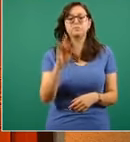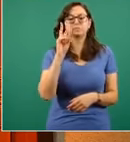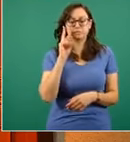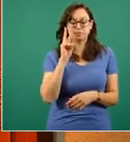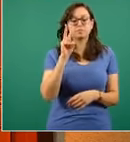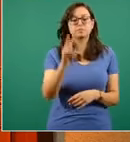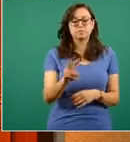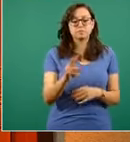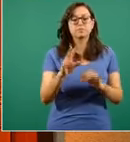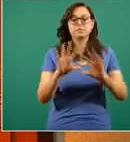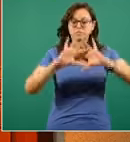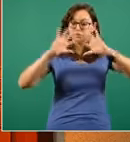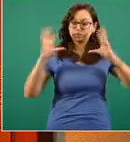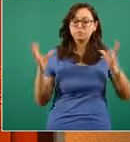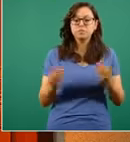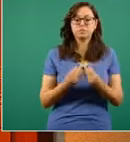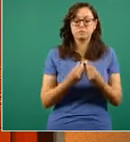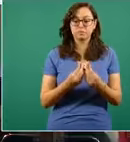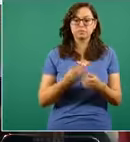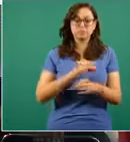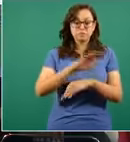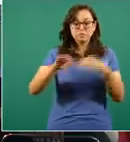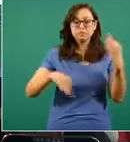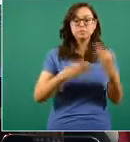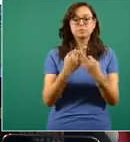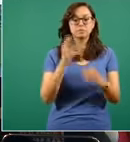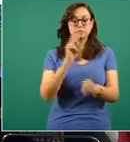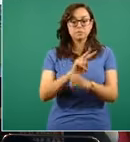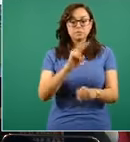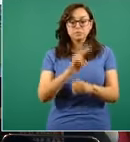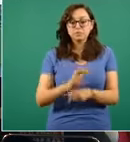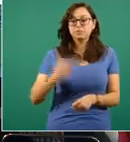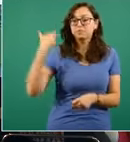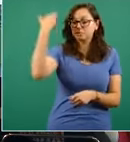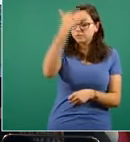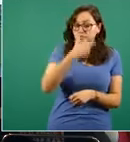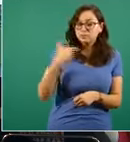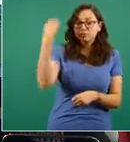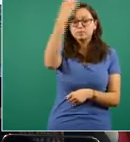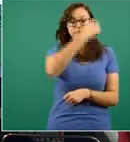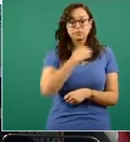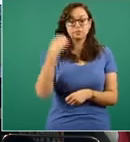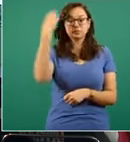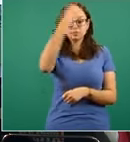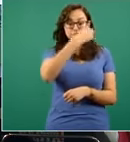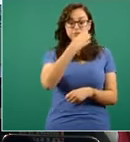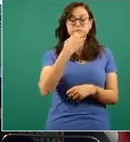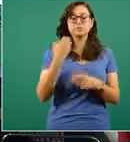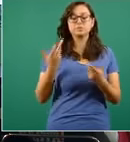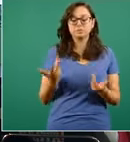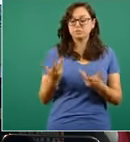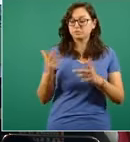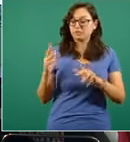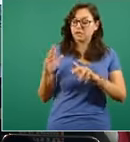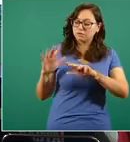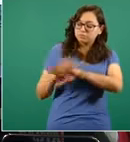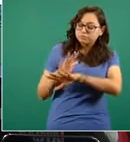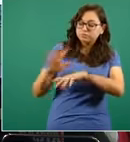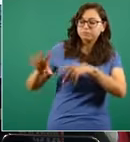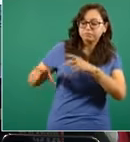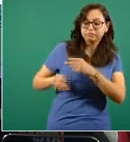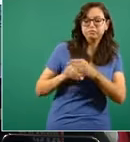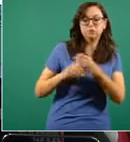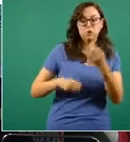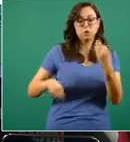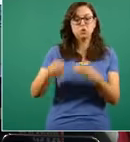estadística, ya con los resultados de este seguimiento, de estas evaluaciones y de los cambios que en su momento se realizan, pues